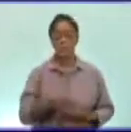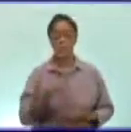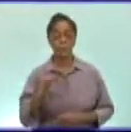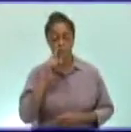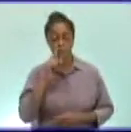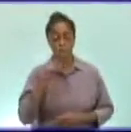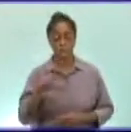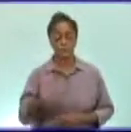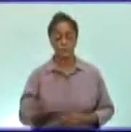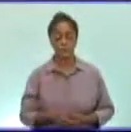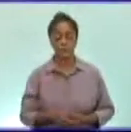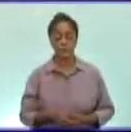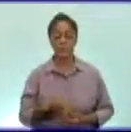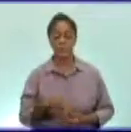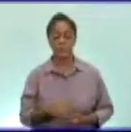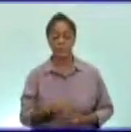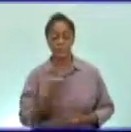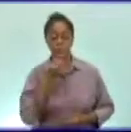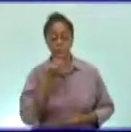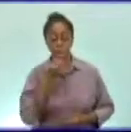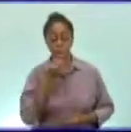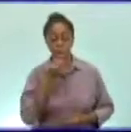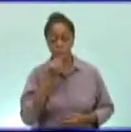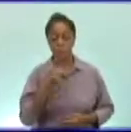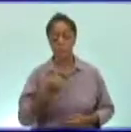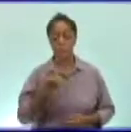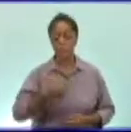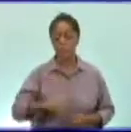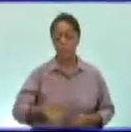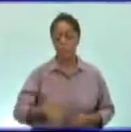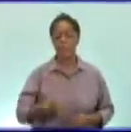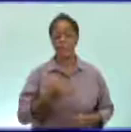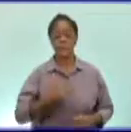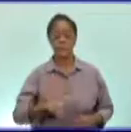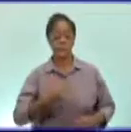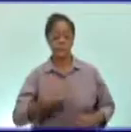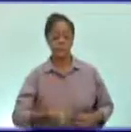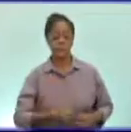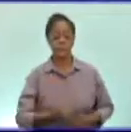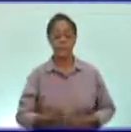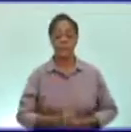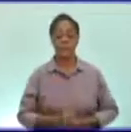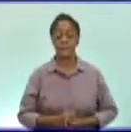último, son capaces de reproducirse para obtener descendientes.